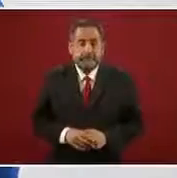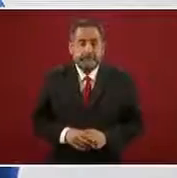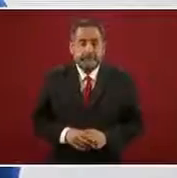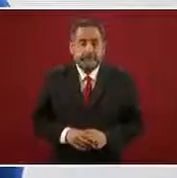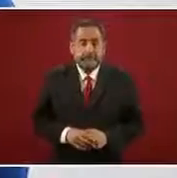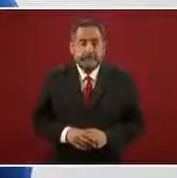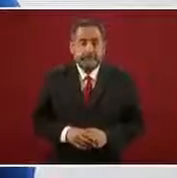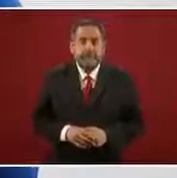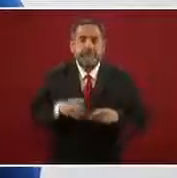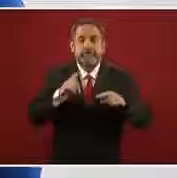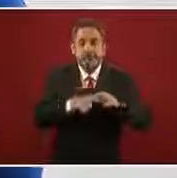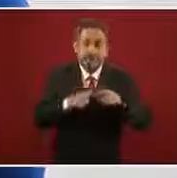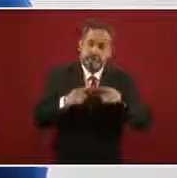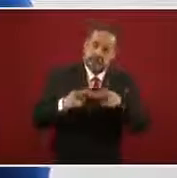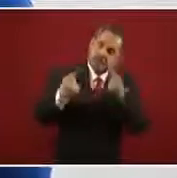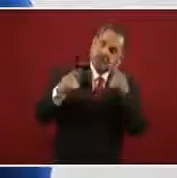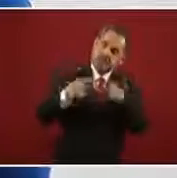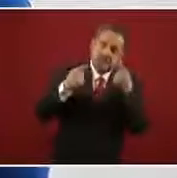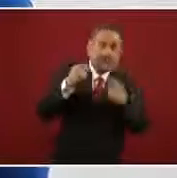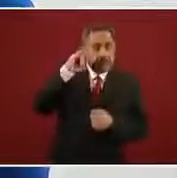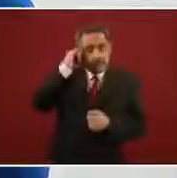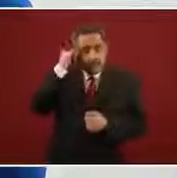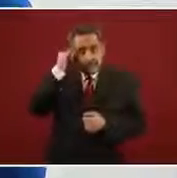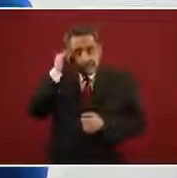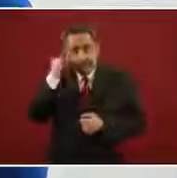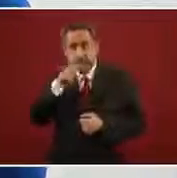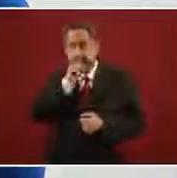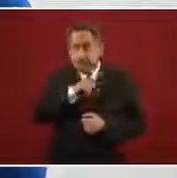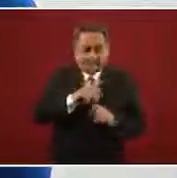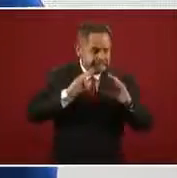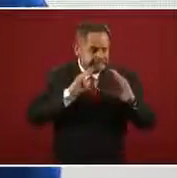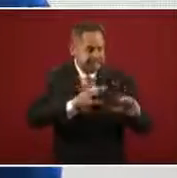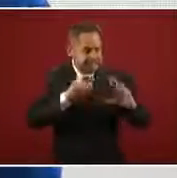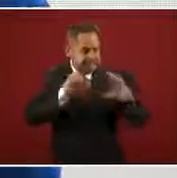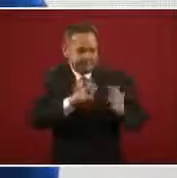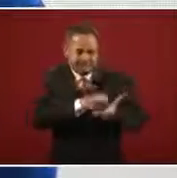Aquí fue la resistencia indígena y aquí se entrenaron los